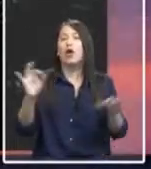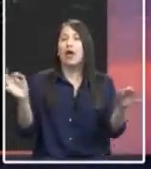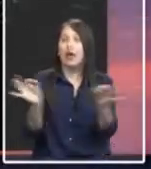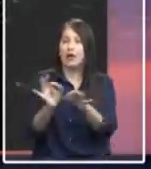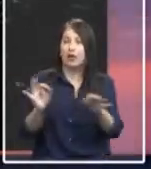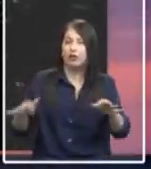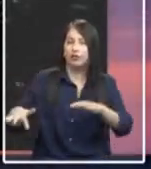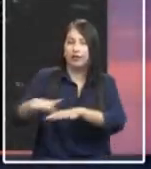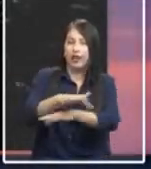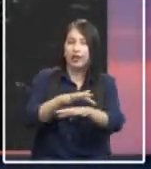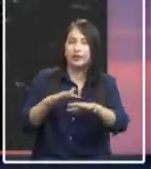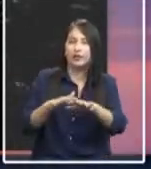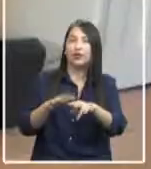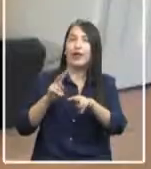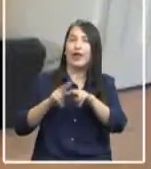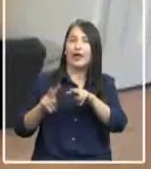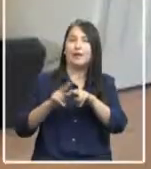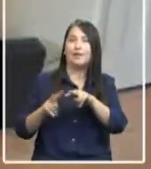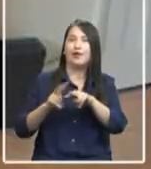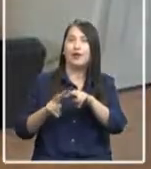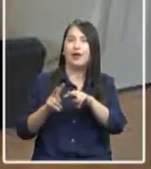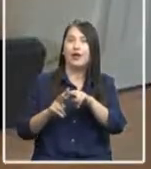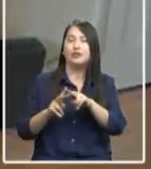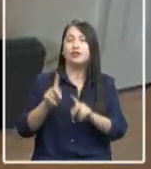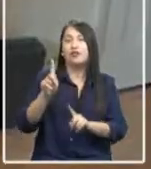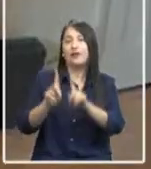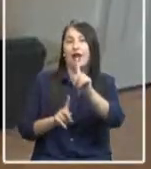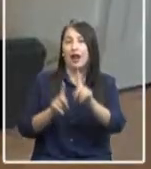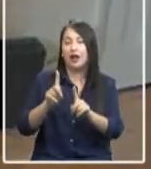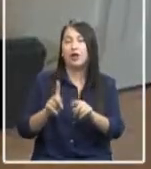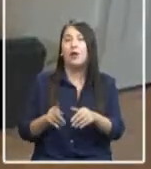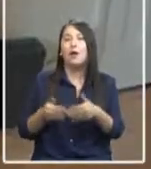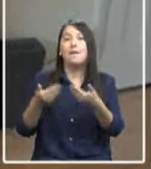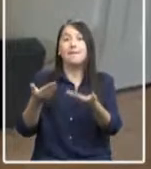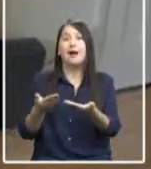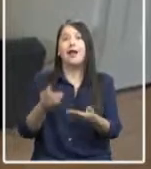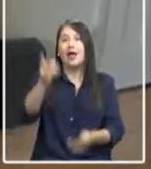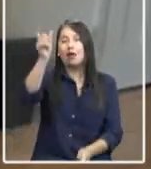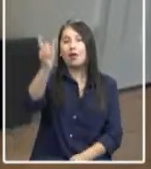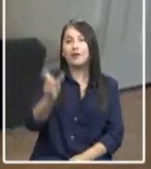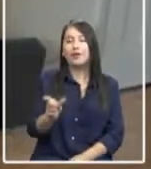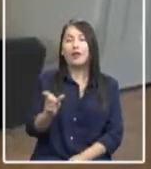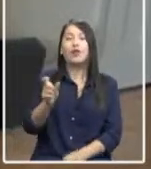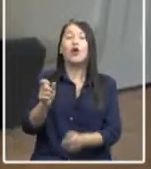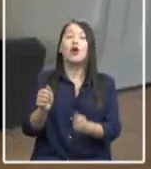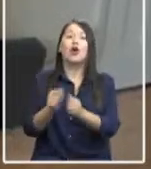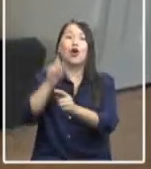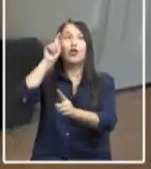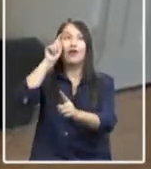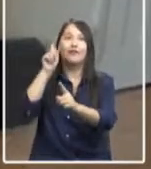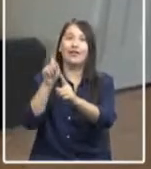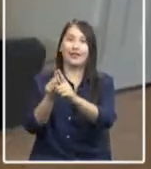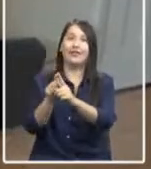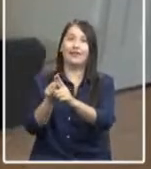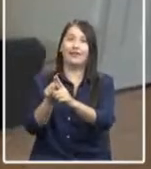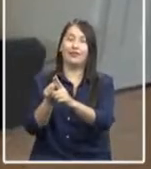que hemos hecho sobre algo, para alguien, con algún propósito, con